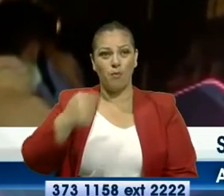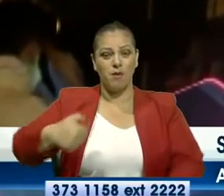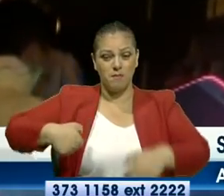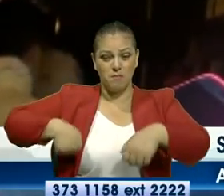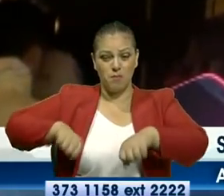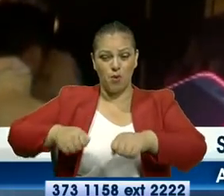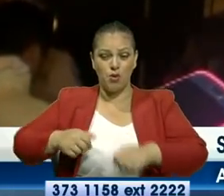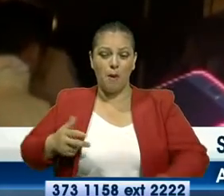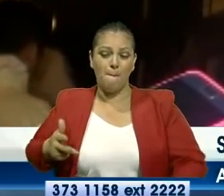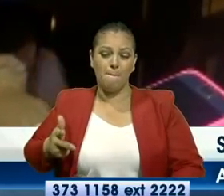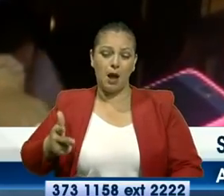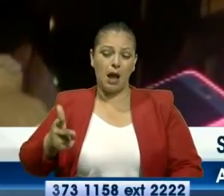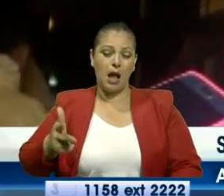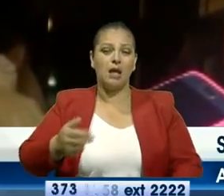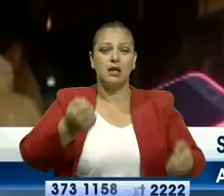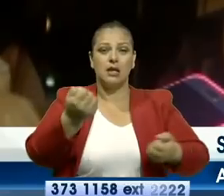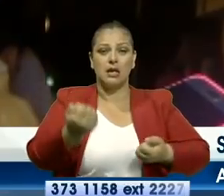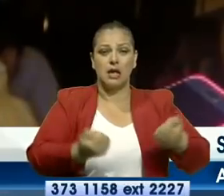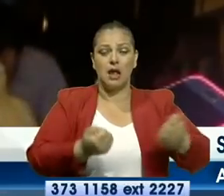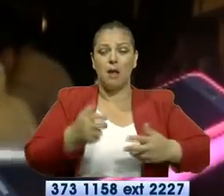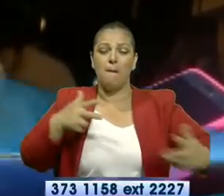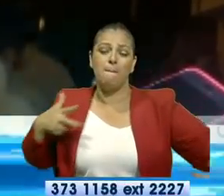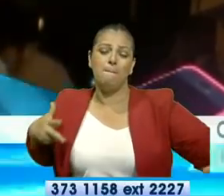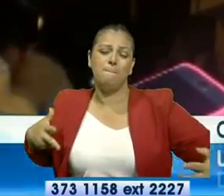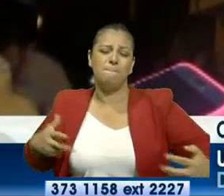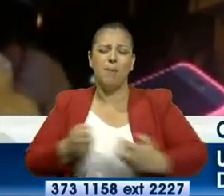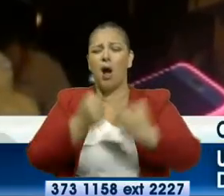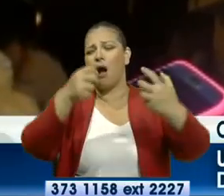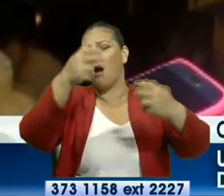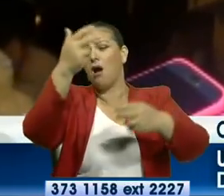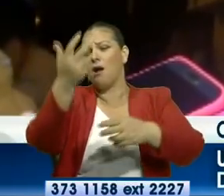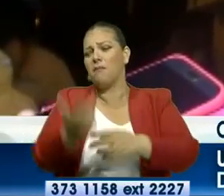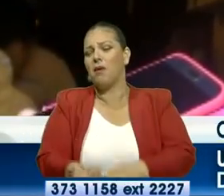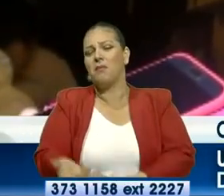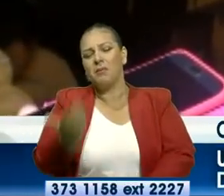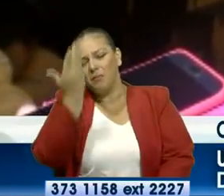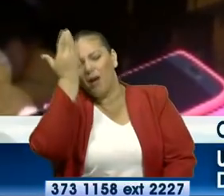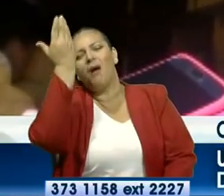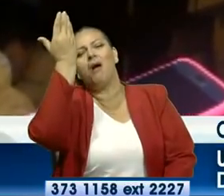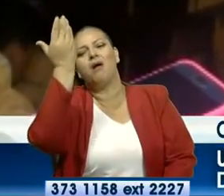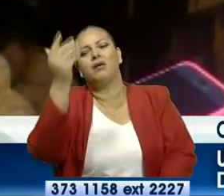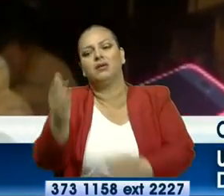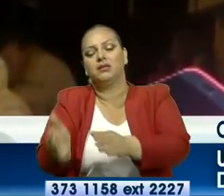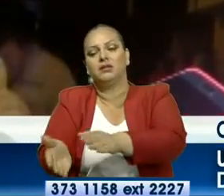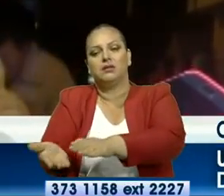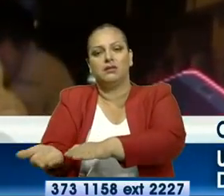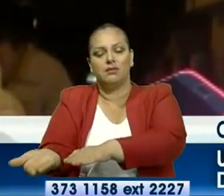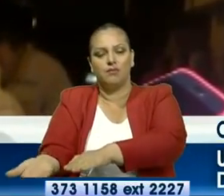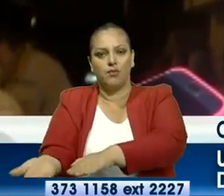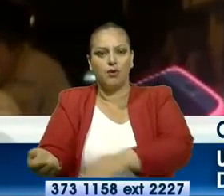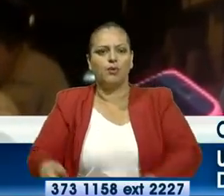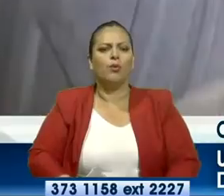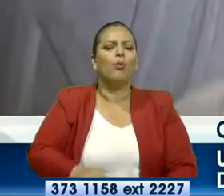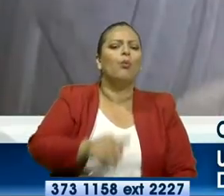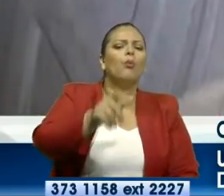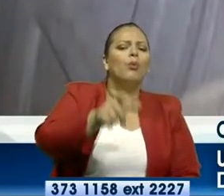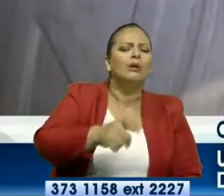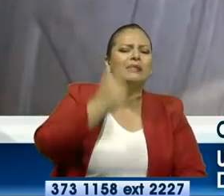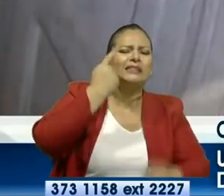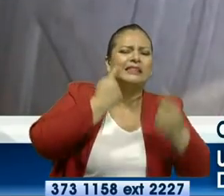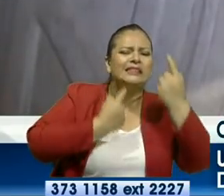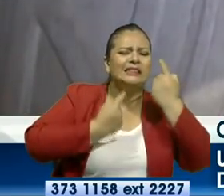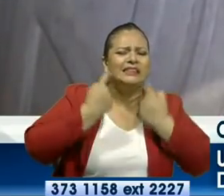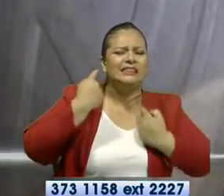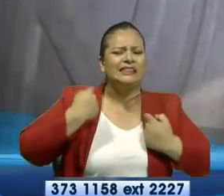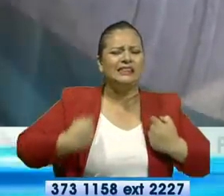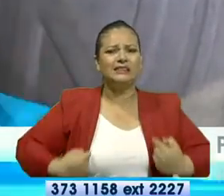estaría realizando el levantamiento del cadáver. Y existe pues una persona herida que ya fue trasladada por la ambulancia hasta una casa de salud. Prácticamente la